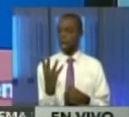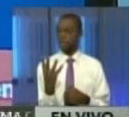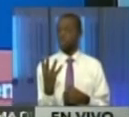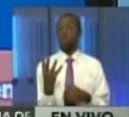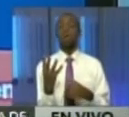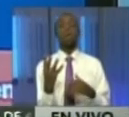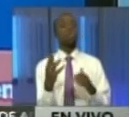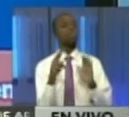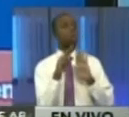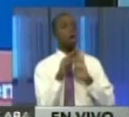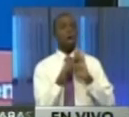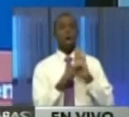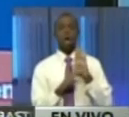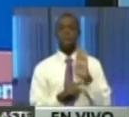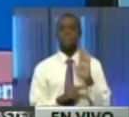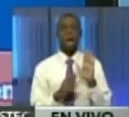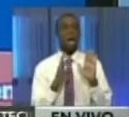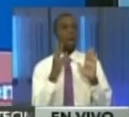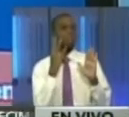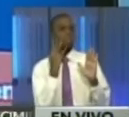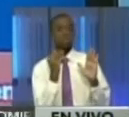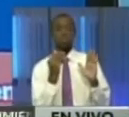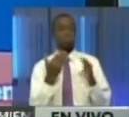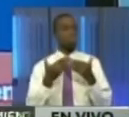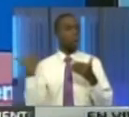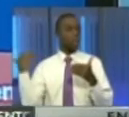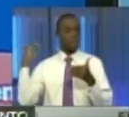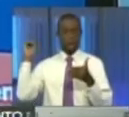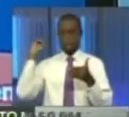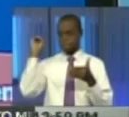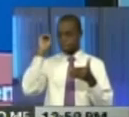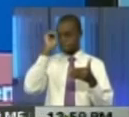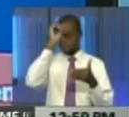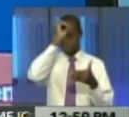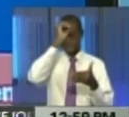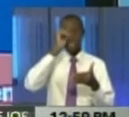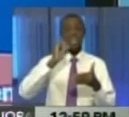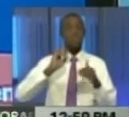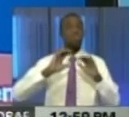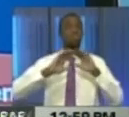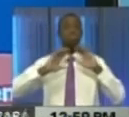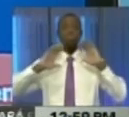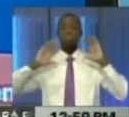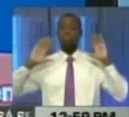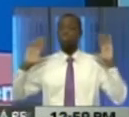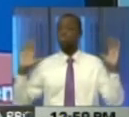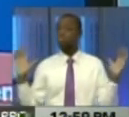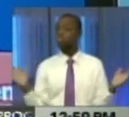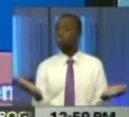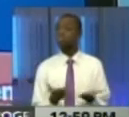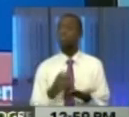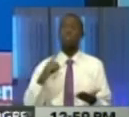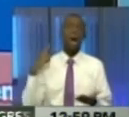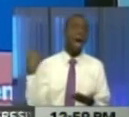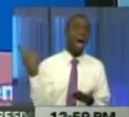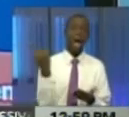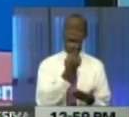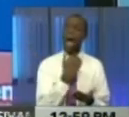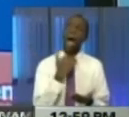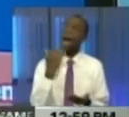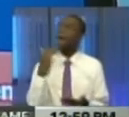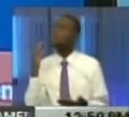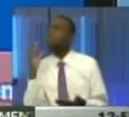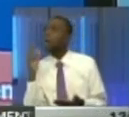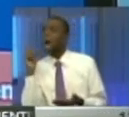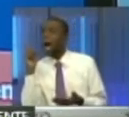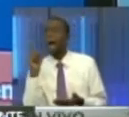normas, no teníamos una experiencia anterior, no existía en el mundo entero ninguna otra experiencia que nos